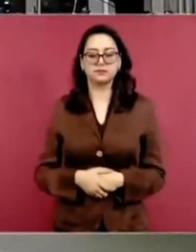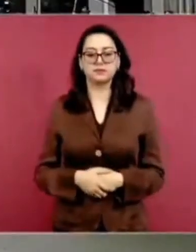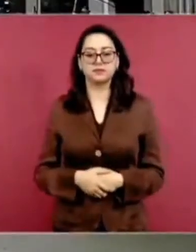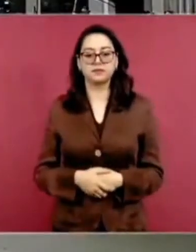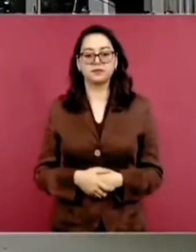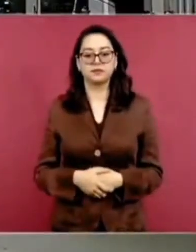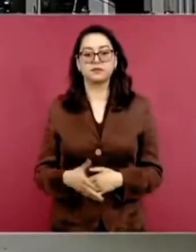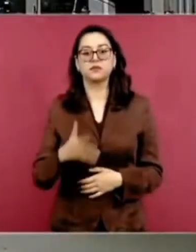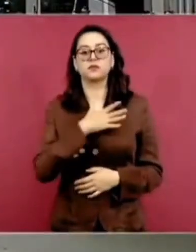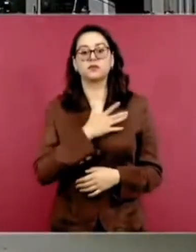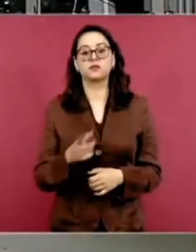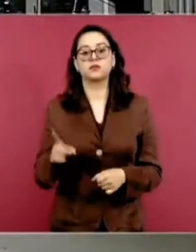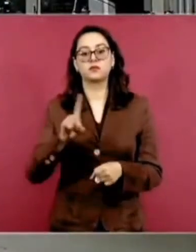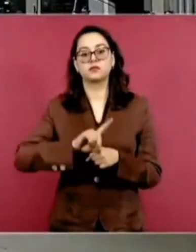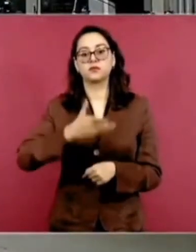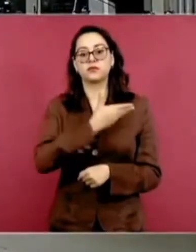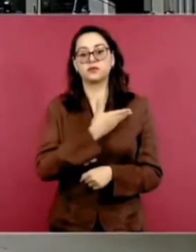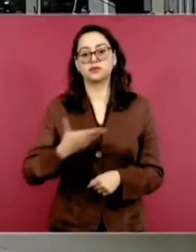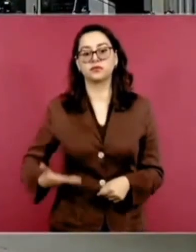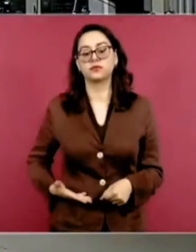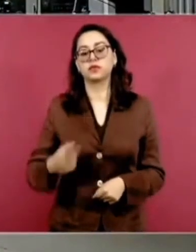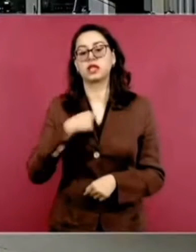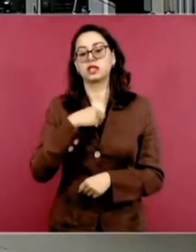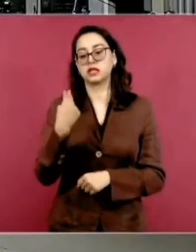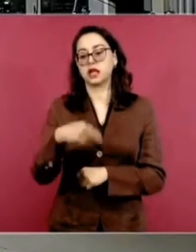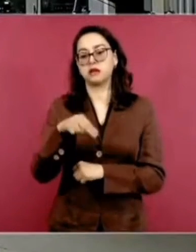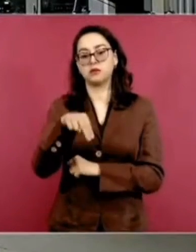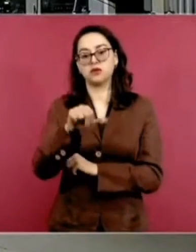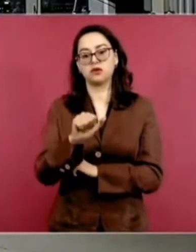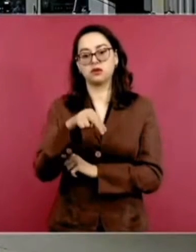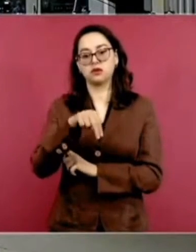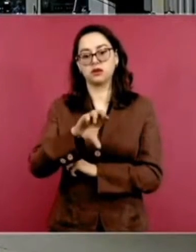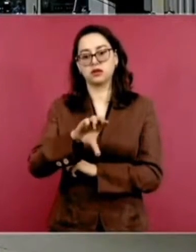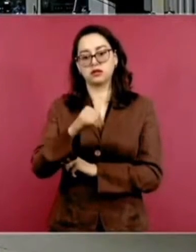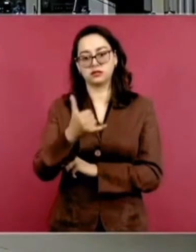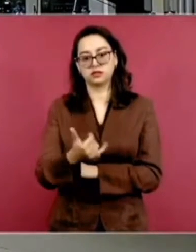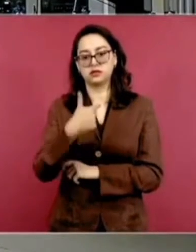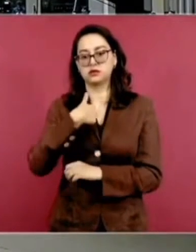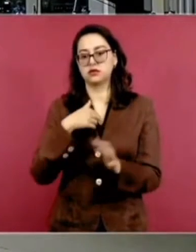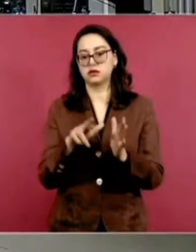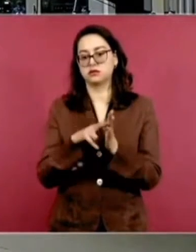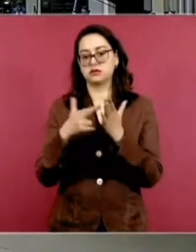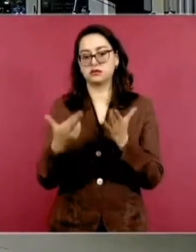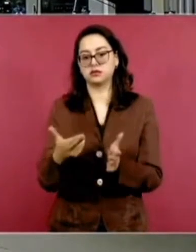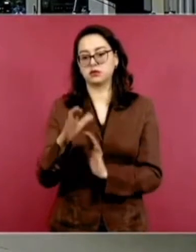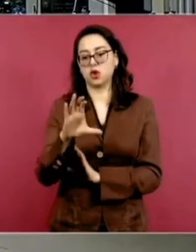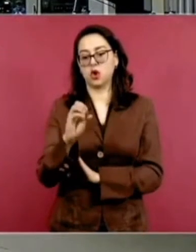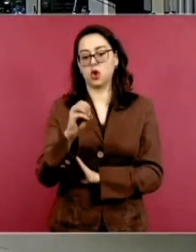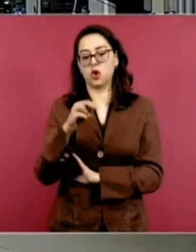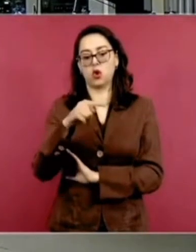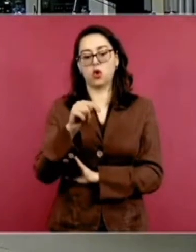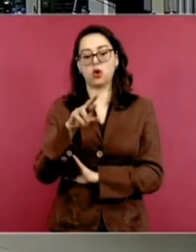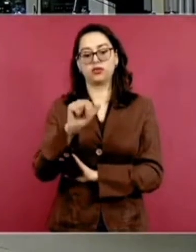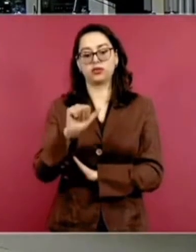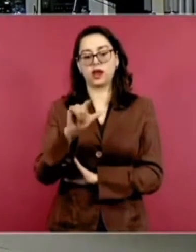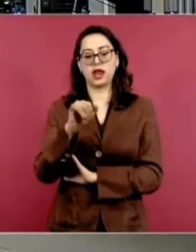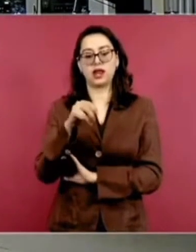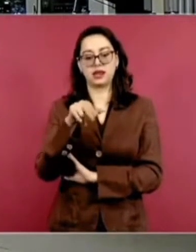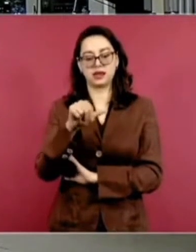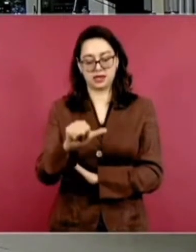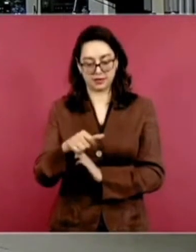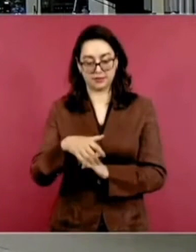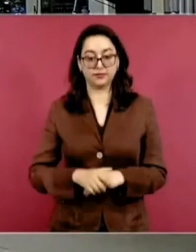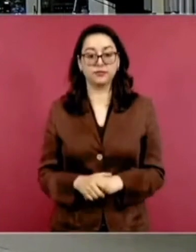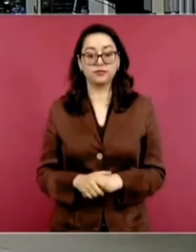Buenos días, presidente. Buenos días a todas y a todos. Nancy Flores, de la revista Contralínea. Presidente, hoy se discute en